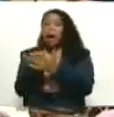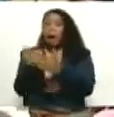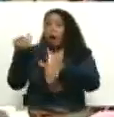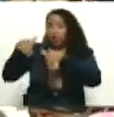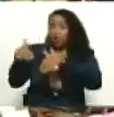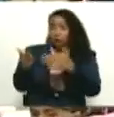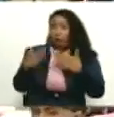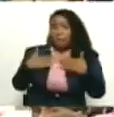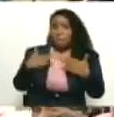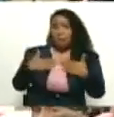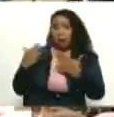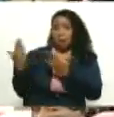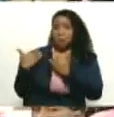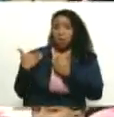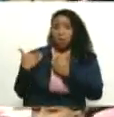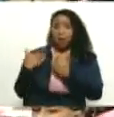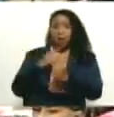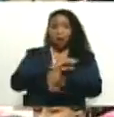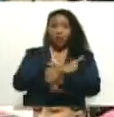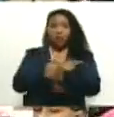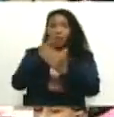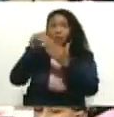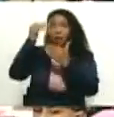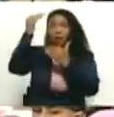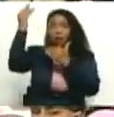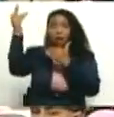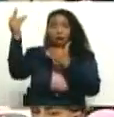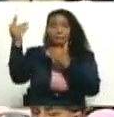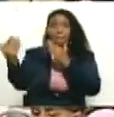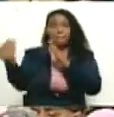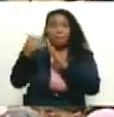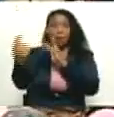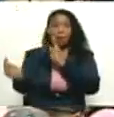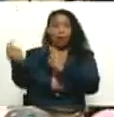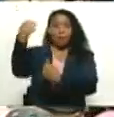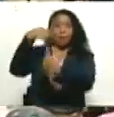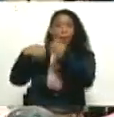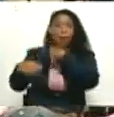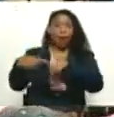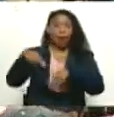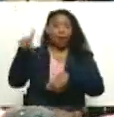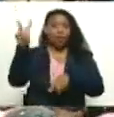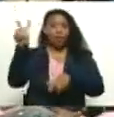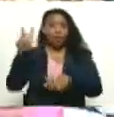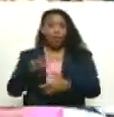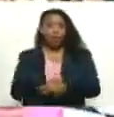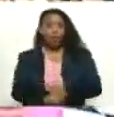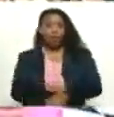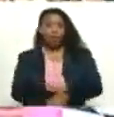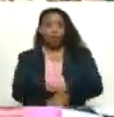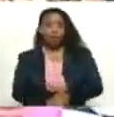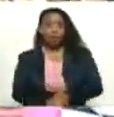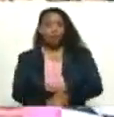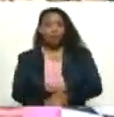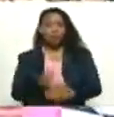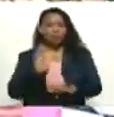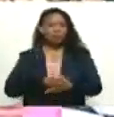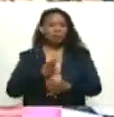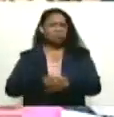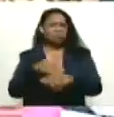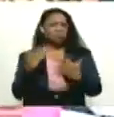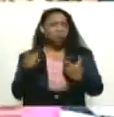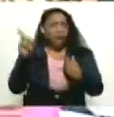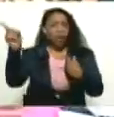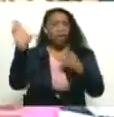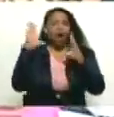los que ellos querían que las fuerzas extranjeras bombardearan. Porque cuando ellos